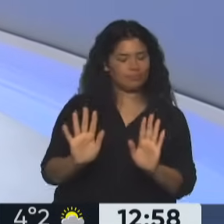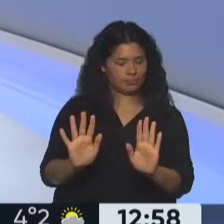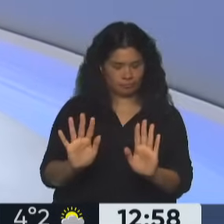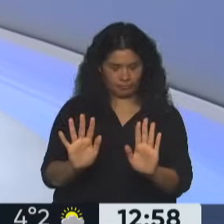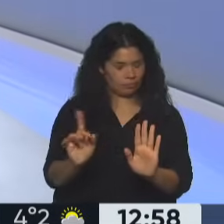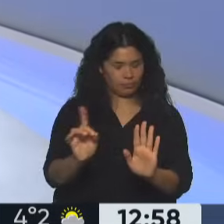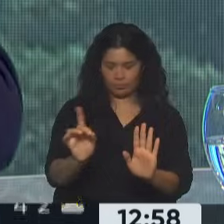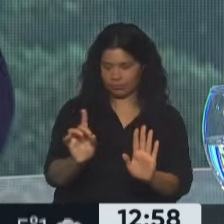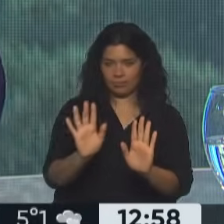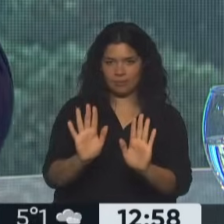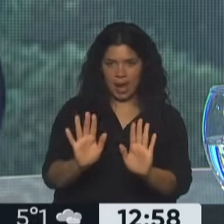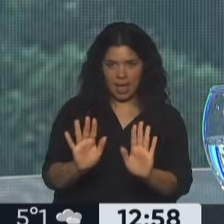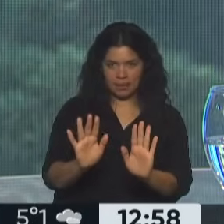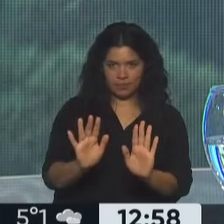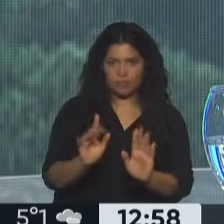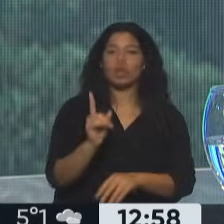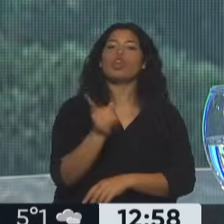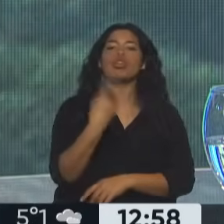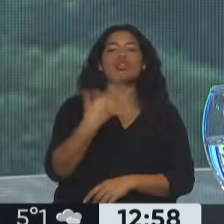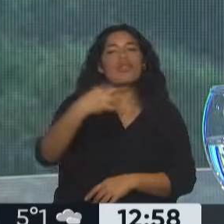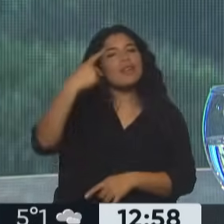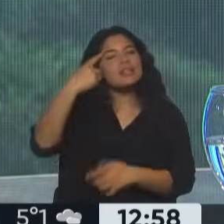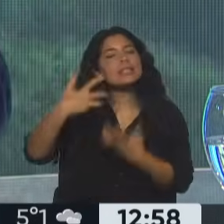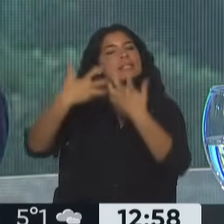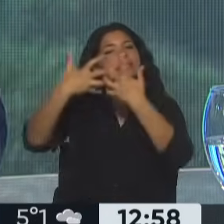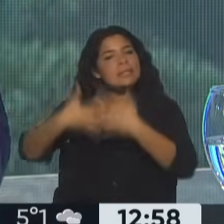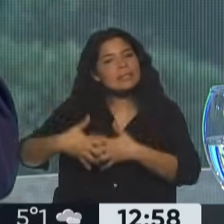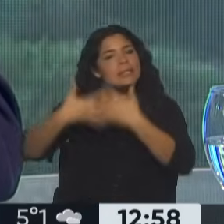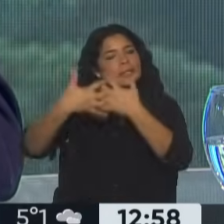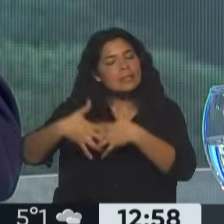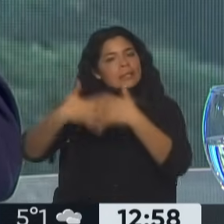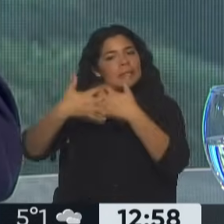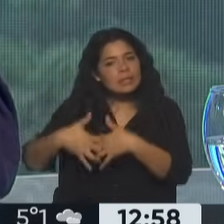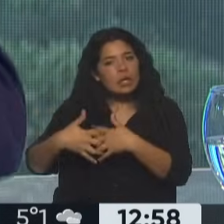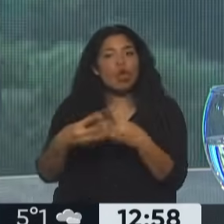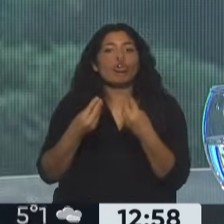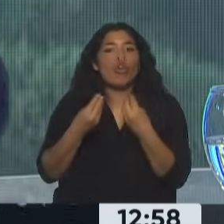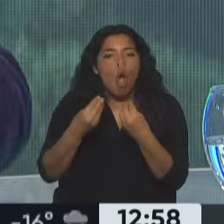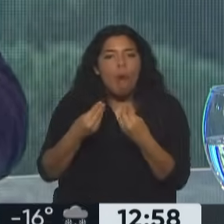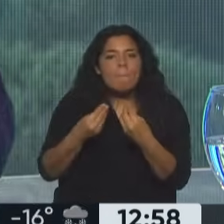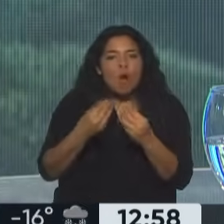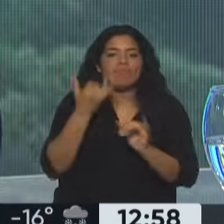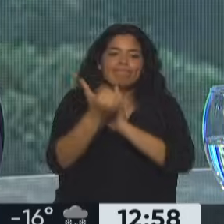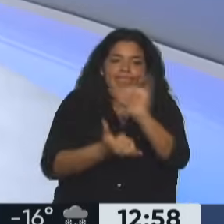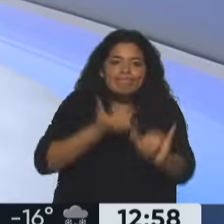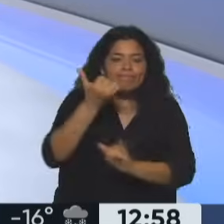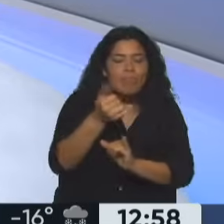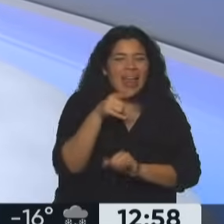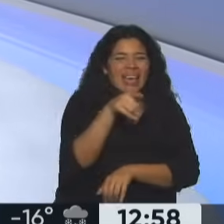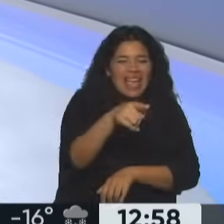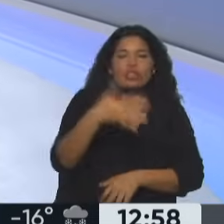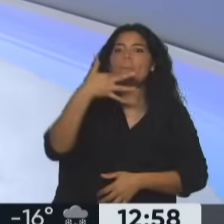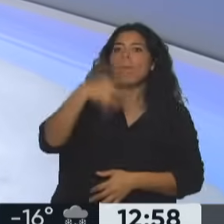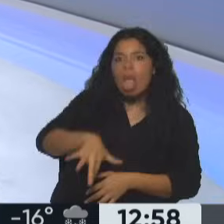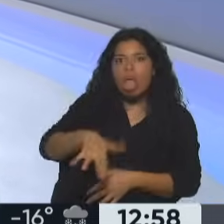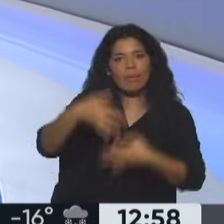para lo que tenemos que pensar como como convencemos a los compañeros o cómo los le hacemos ver la realidad somos nosotros